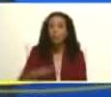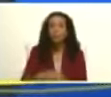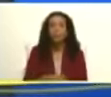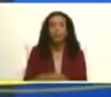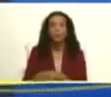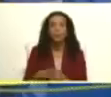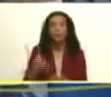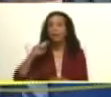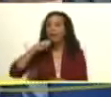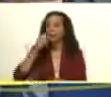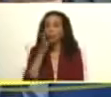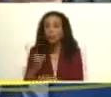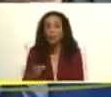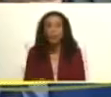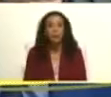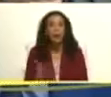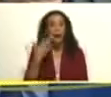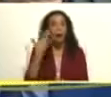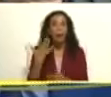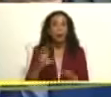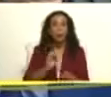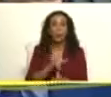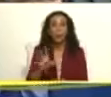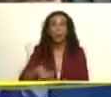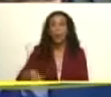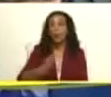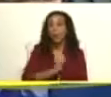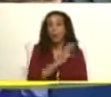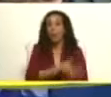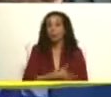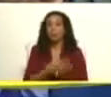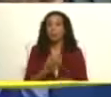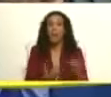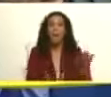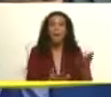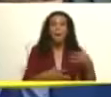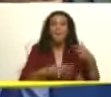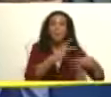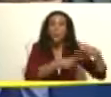guerra contra Rusia y ahora la guerra contra el pueblo palestino con la maquinita.